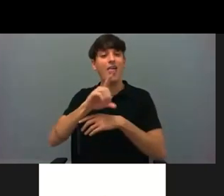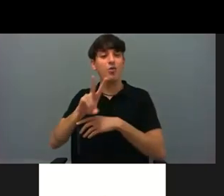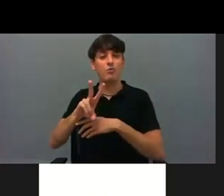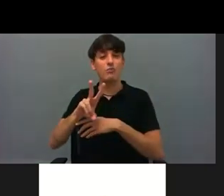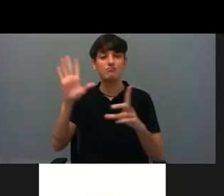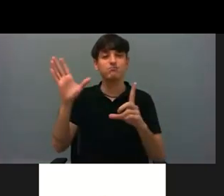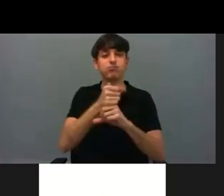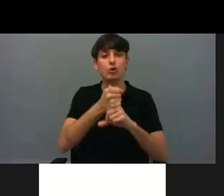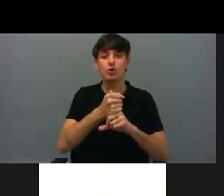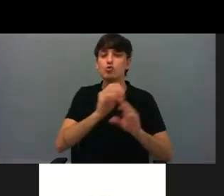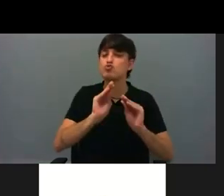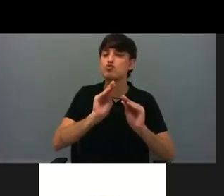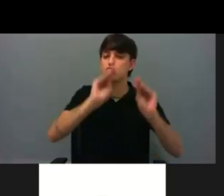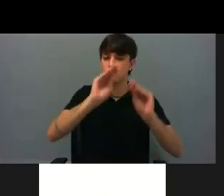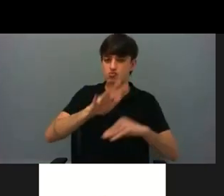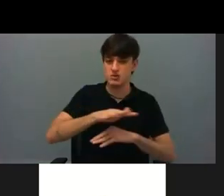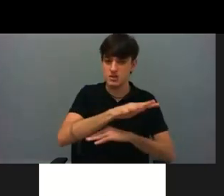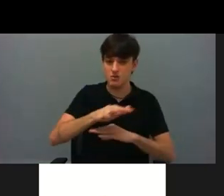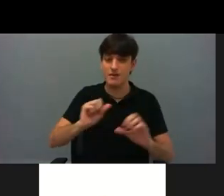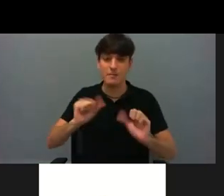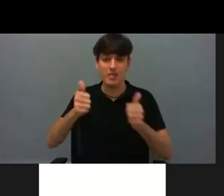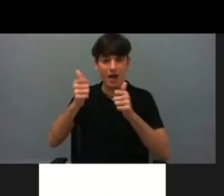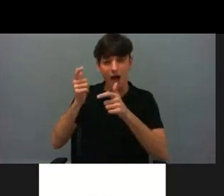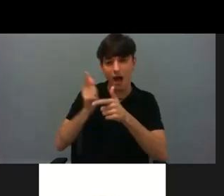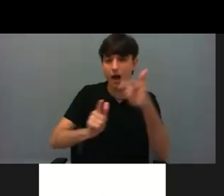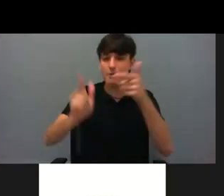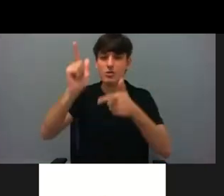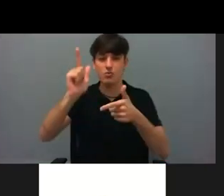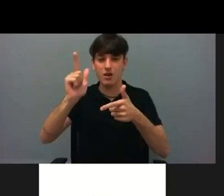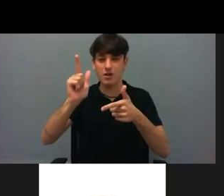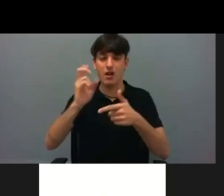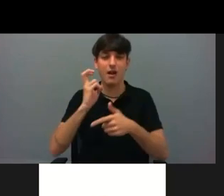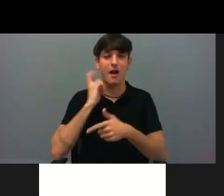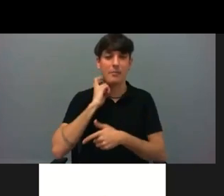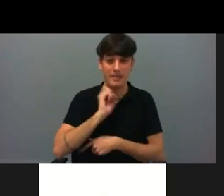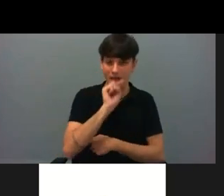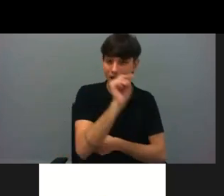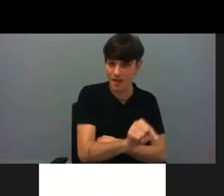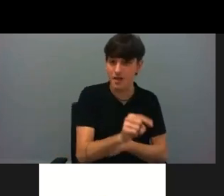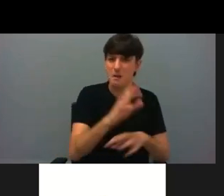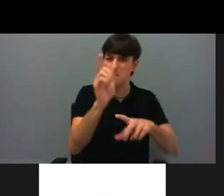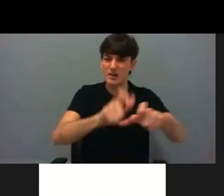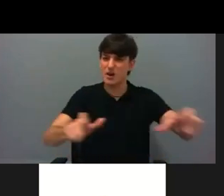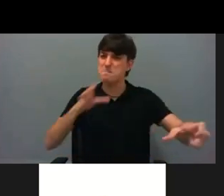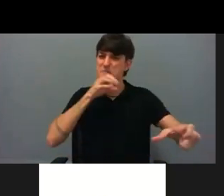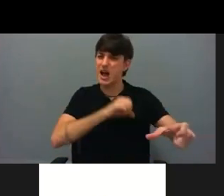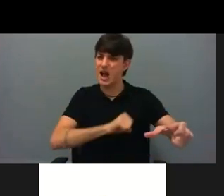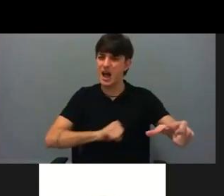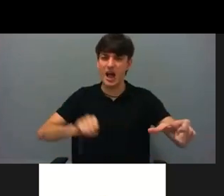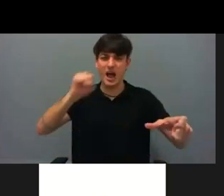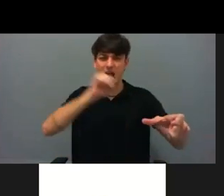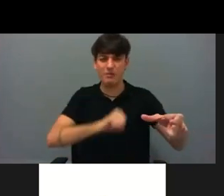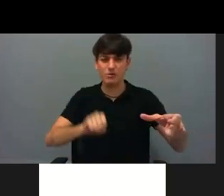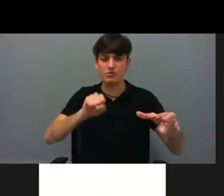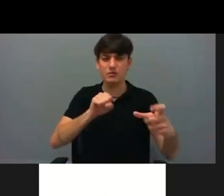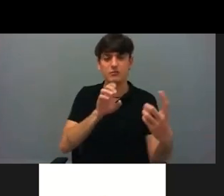¿vale? Y así comienza nuestra aventura en Avapace, donde hemos encontrado a personas tan maravillosas que a día de hoy